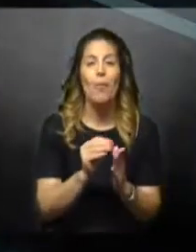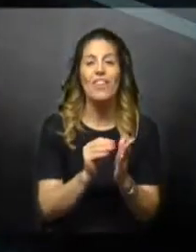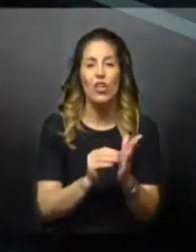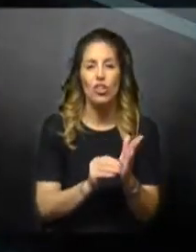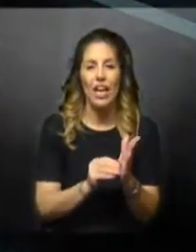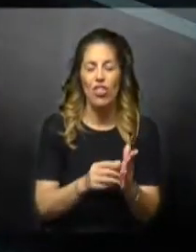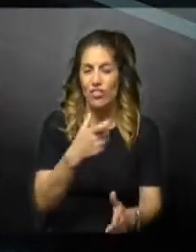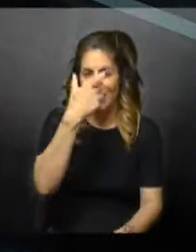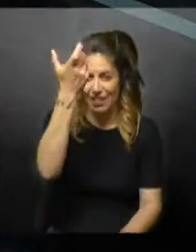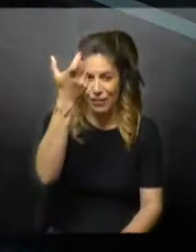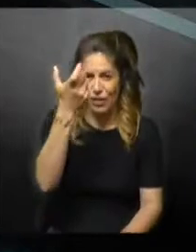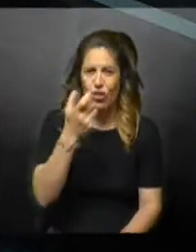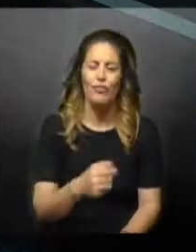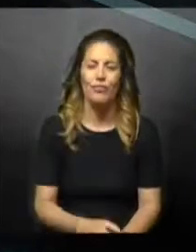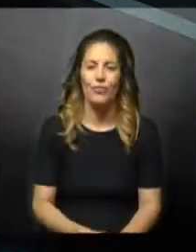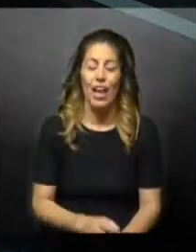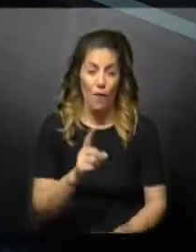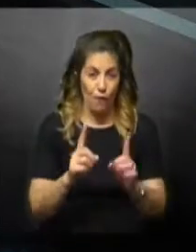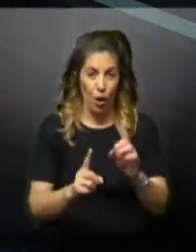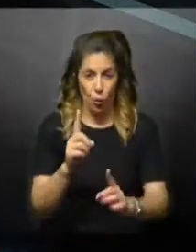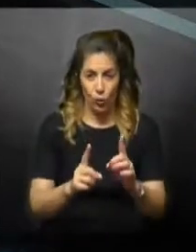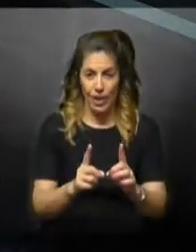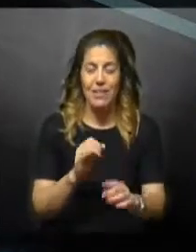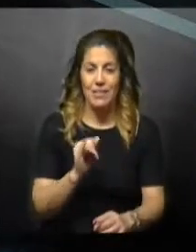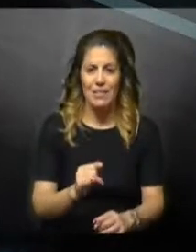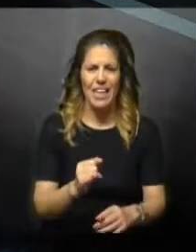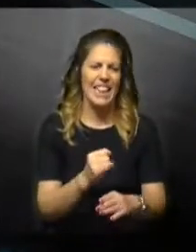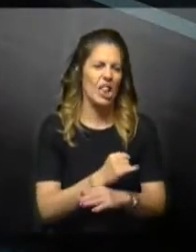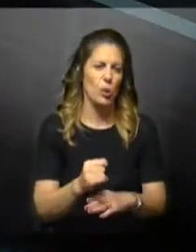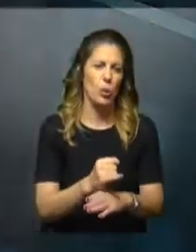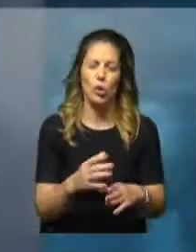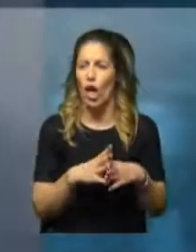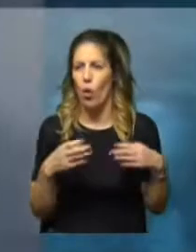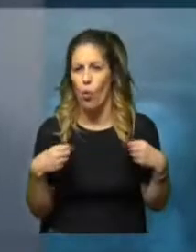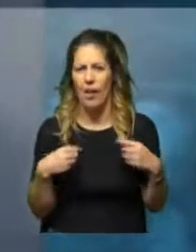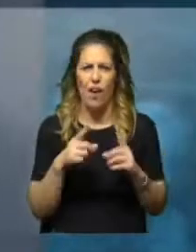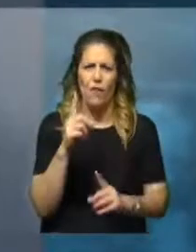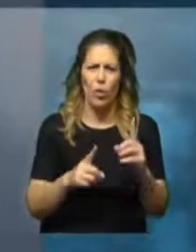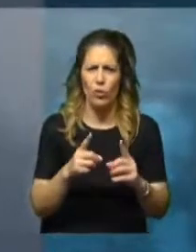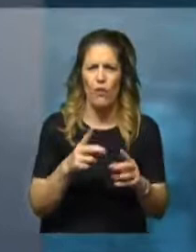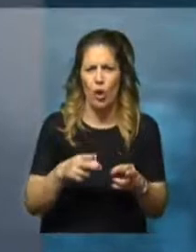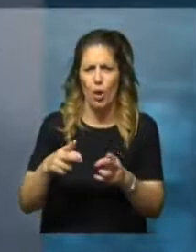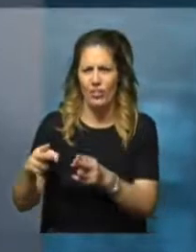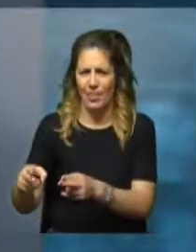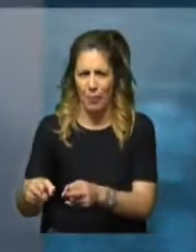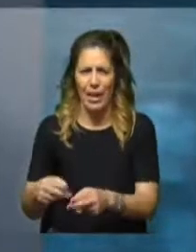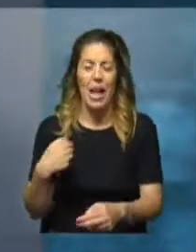científico sí es facultad es pasa que el Instituto escuela facultad pasó por varias etapas a la escuela sí